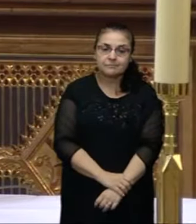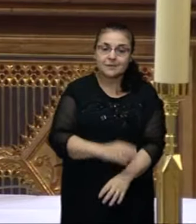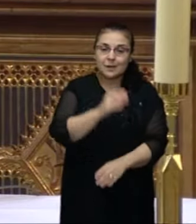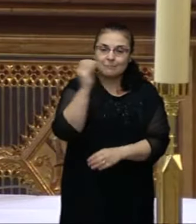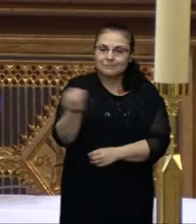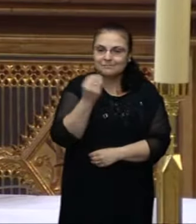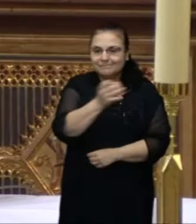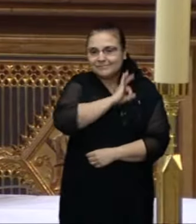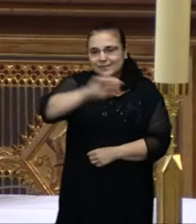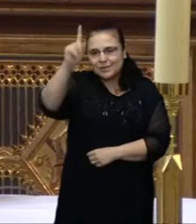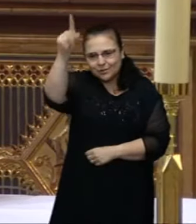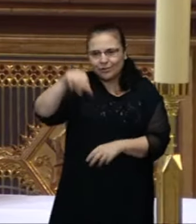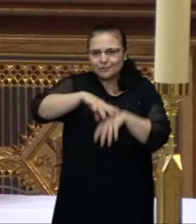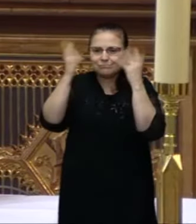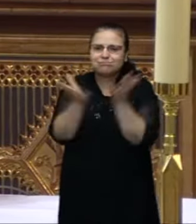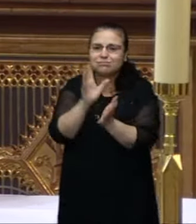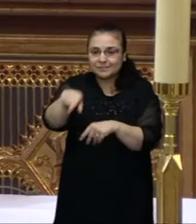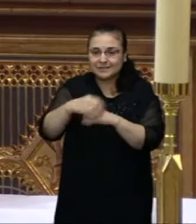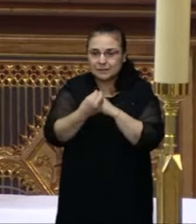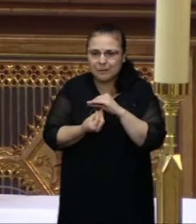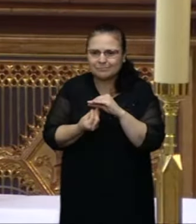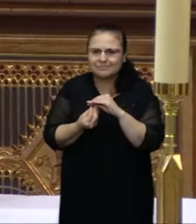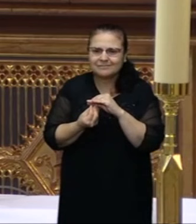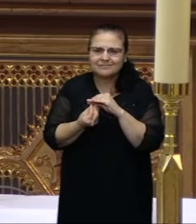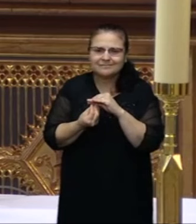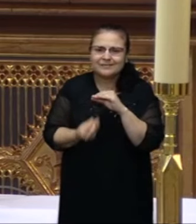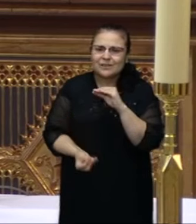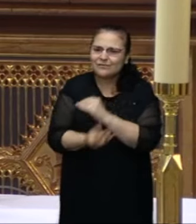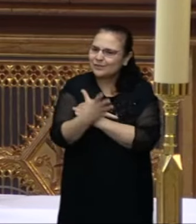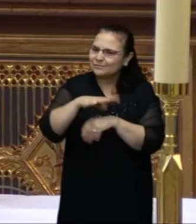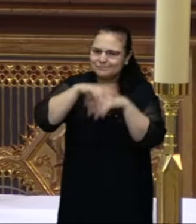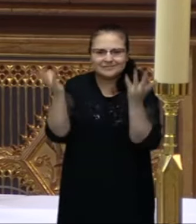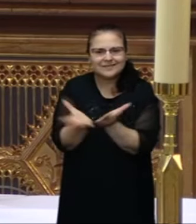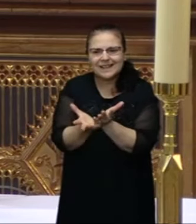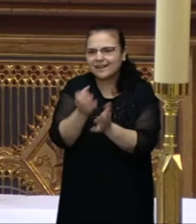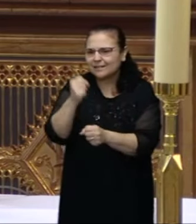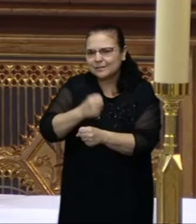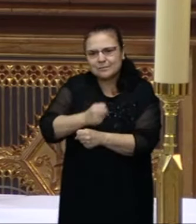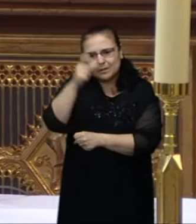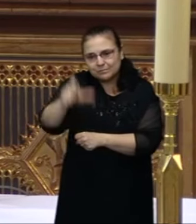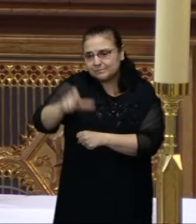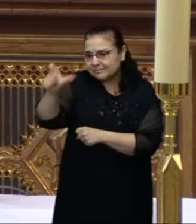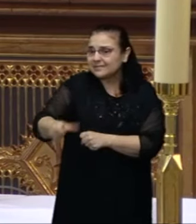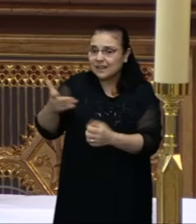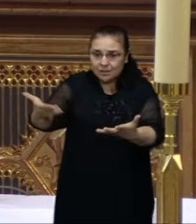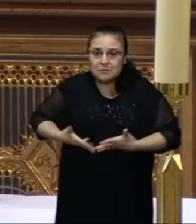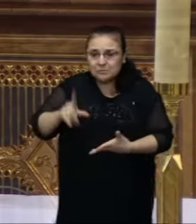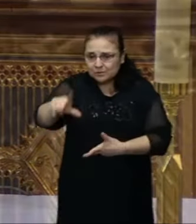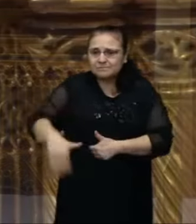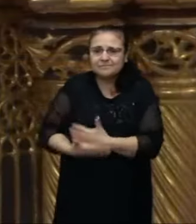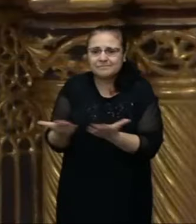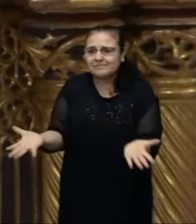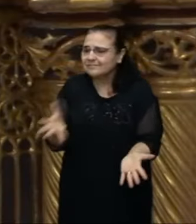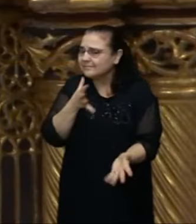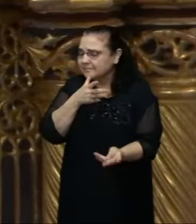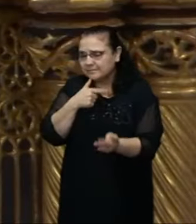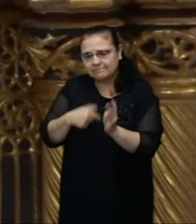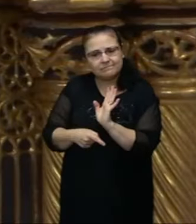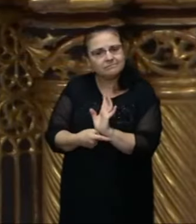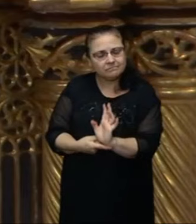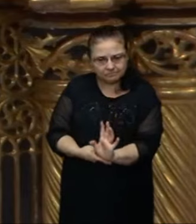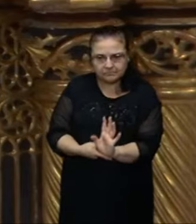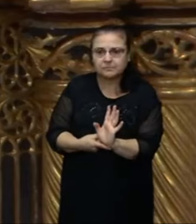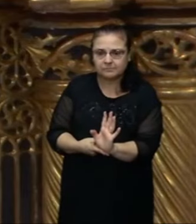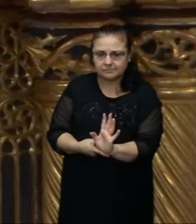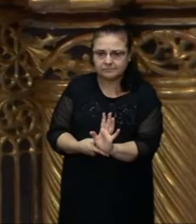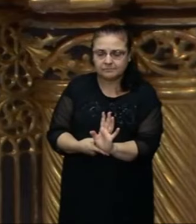Bendito sea, Señor Dios del universo, por este pan, fruto de la tierra y del trabajo del hombre, que recibimos de tu generosidad